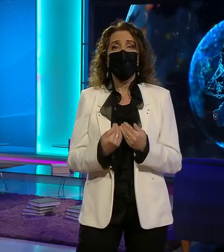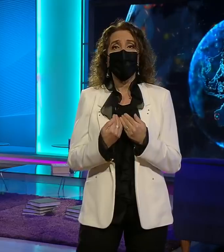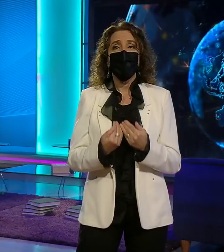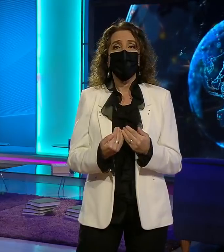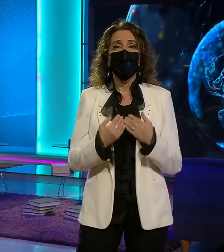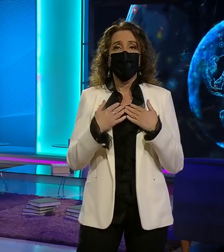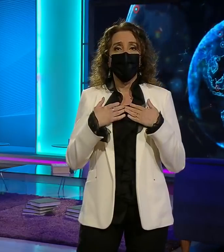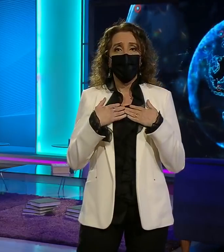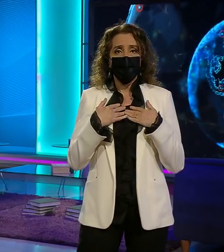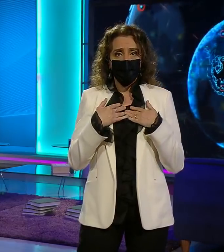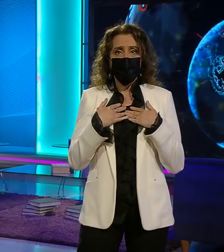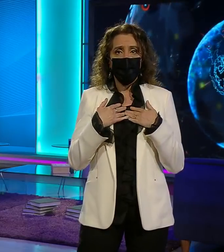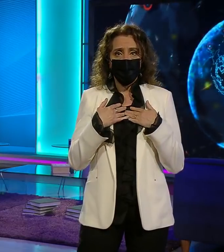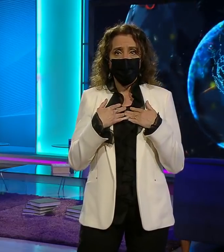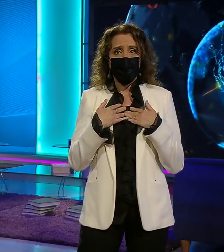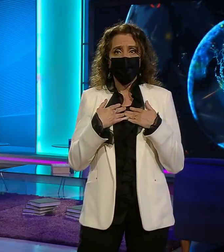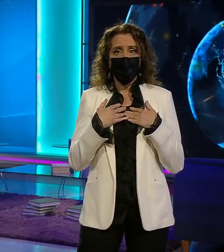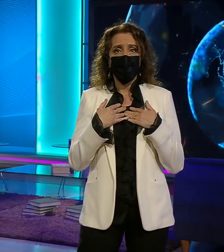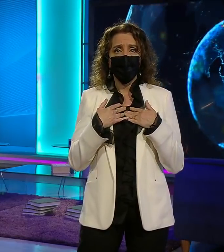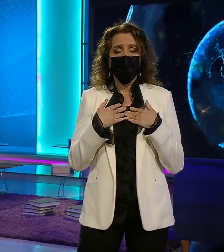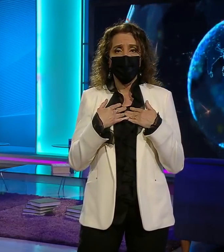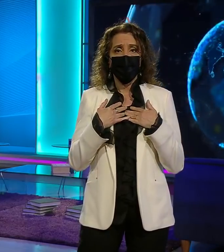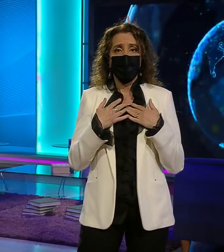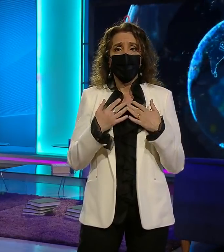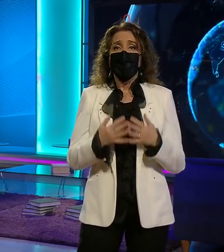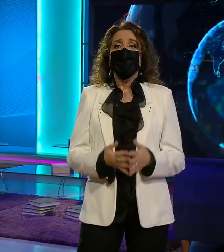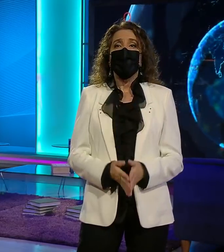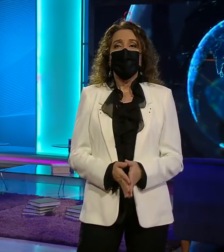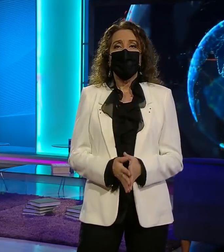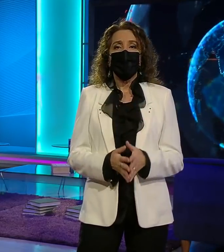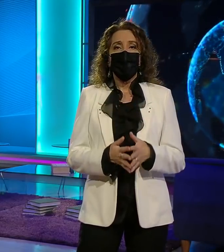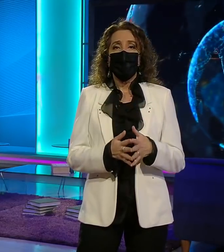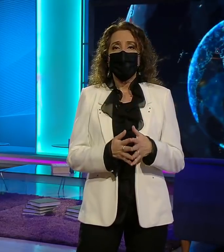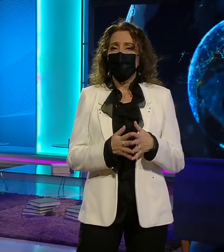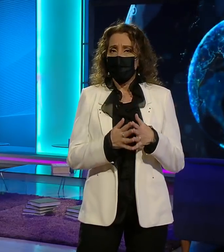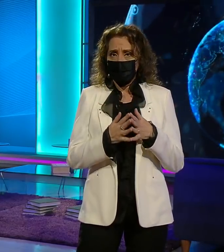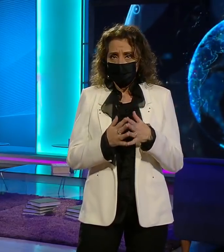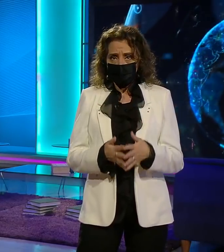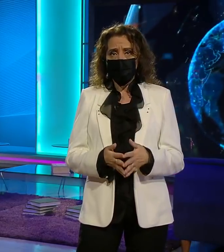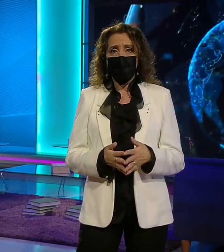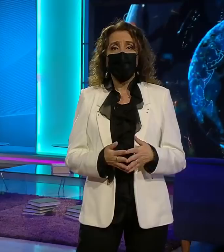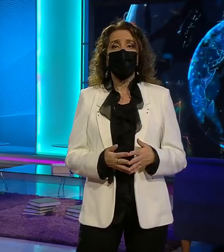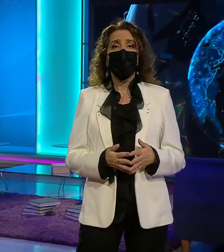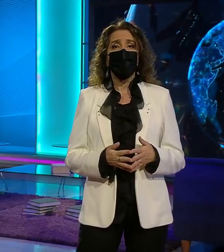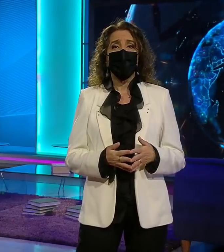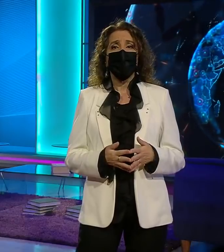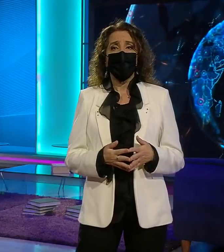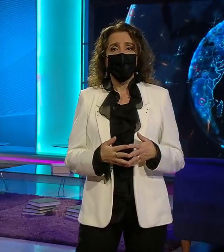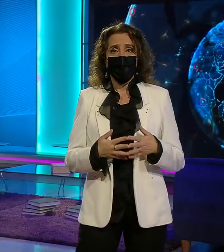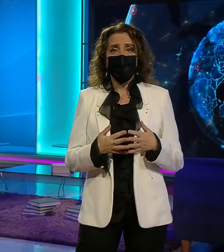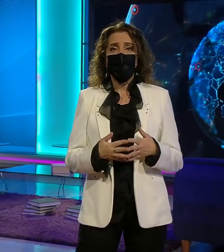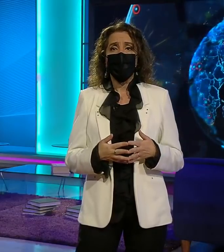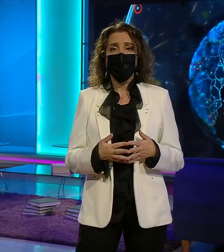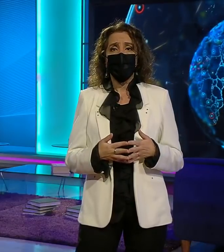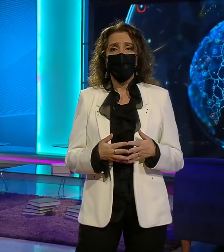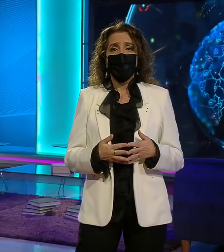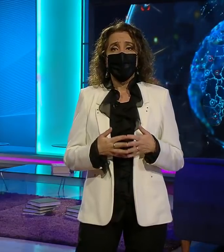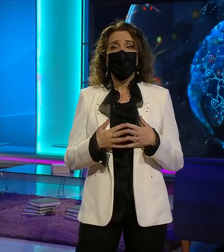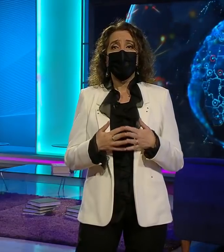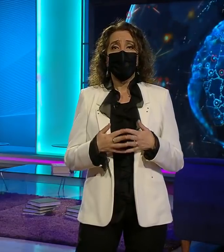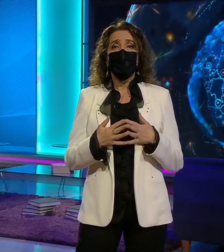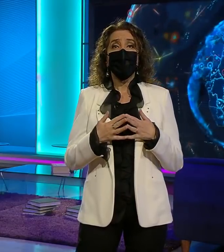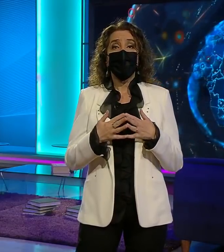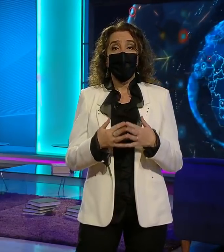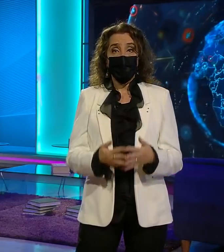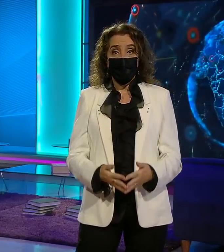justicia debe estar en el corazón de la nueva Constitución. Sin ella será pedregoso el camino hacia el reencuentro